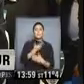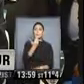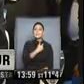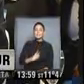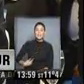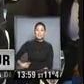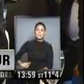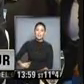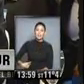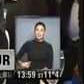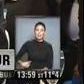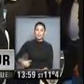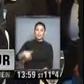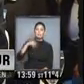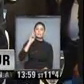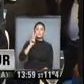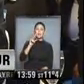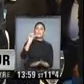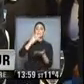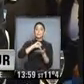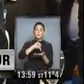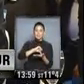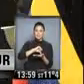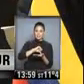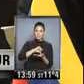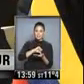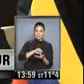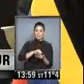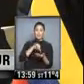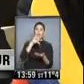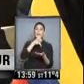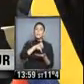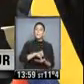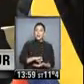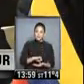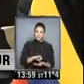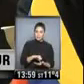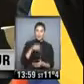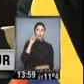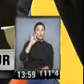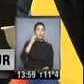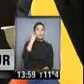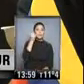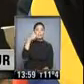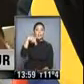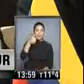presidente Ramotar, de la República Cooperativa de Guyana,